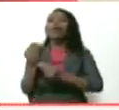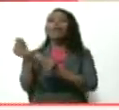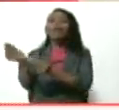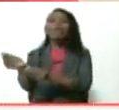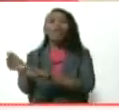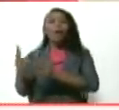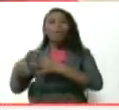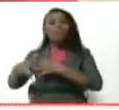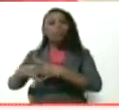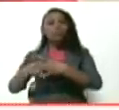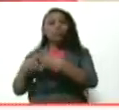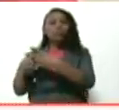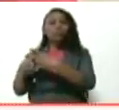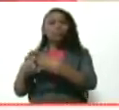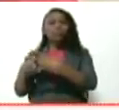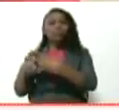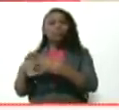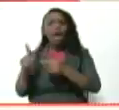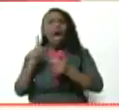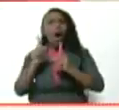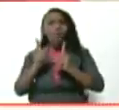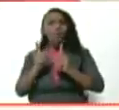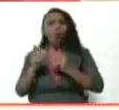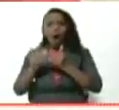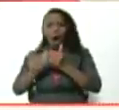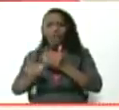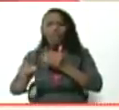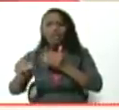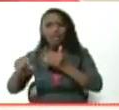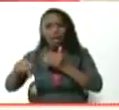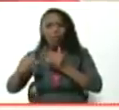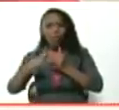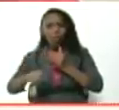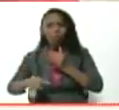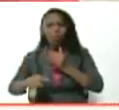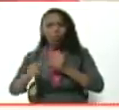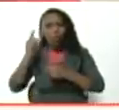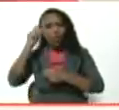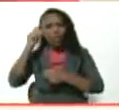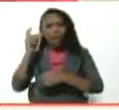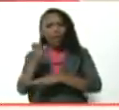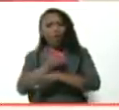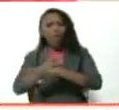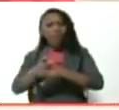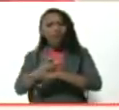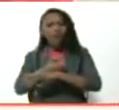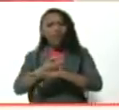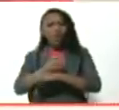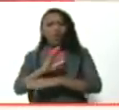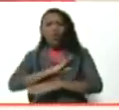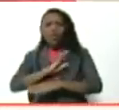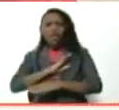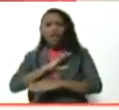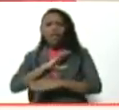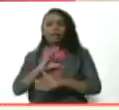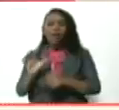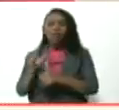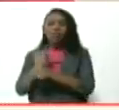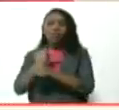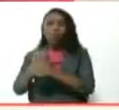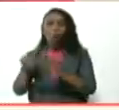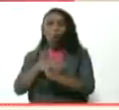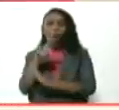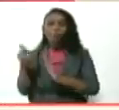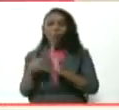Unidos. Ha habido avances en estos últimos días de gobiernos que no tengan una dependencia absoluta de